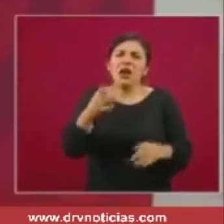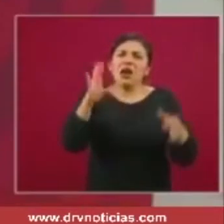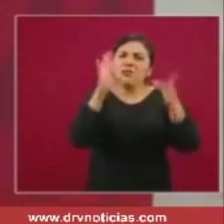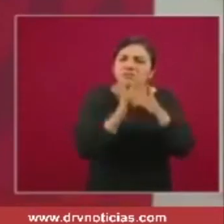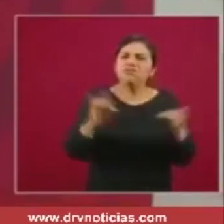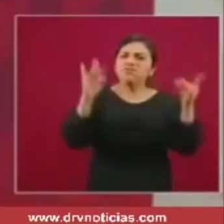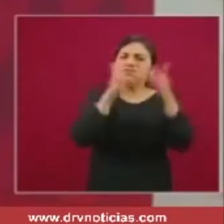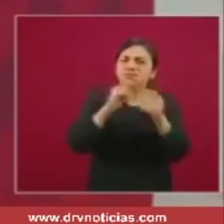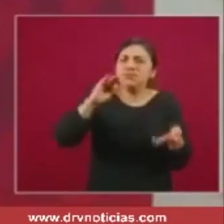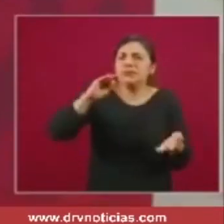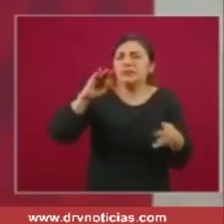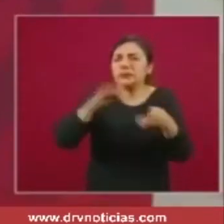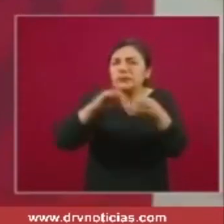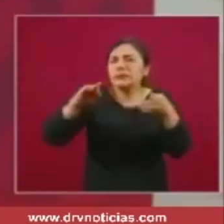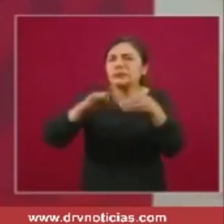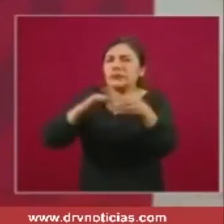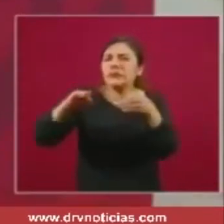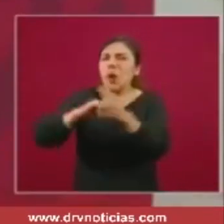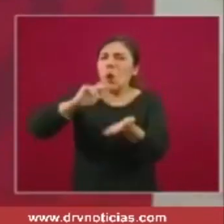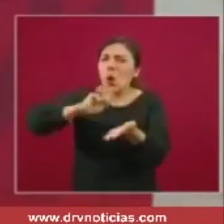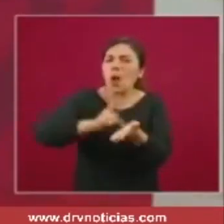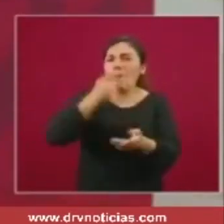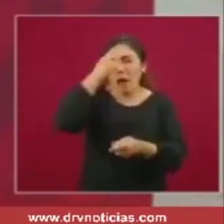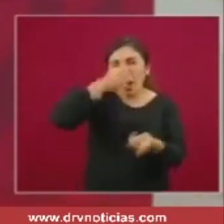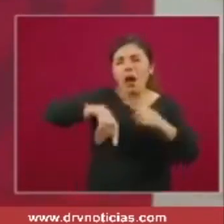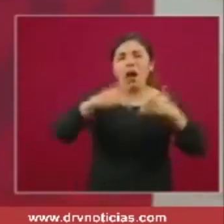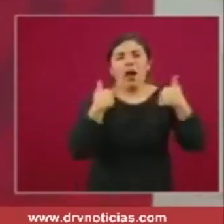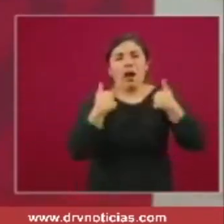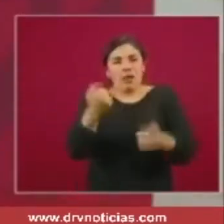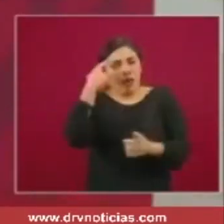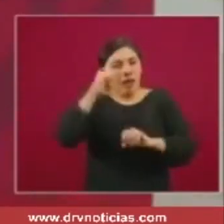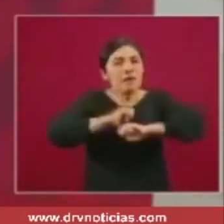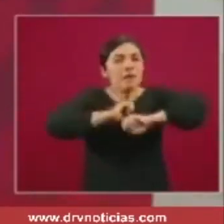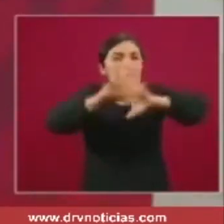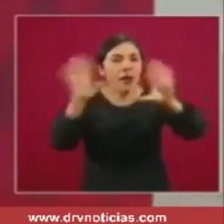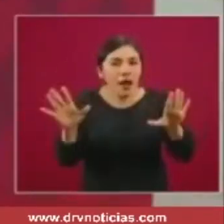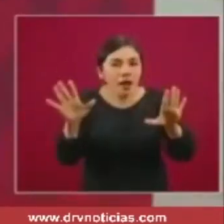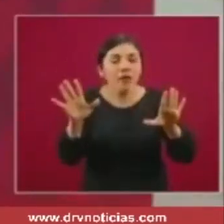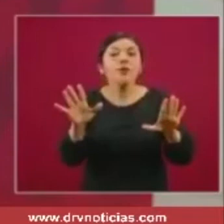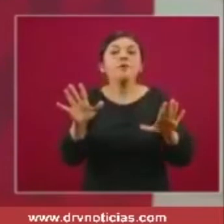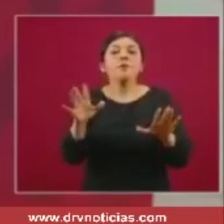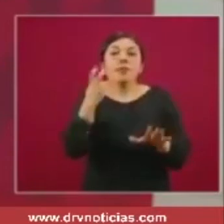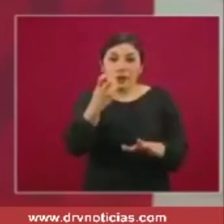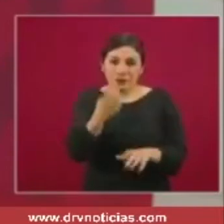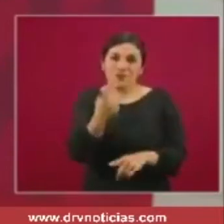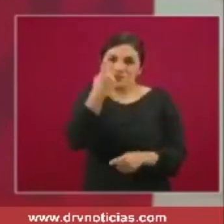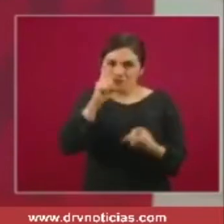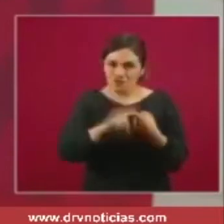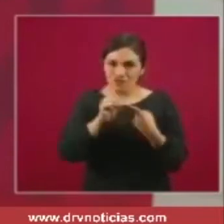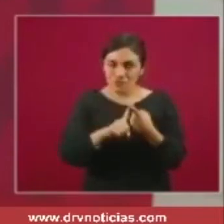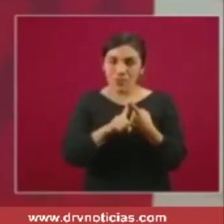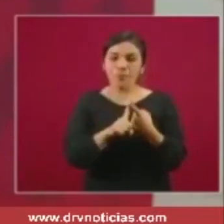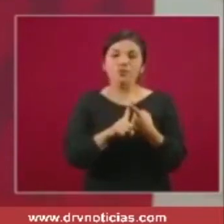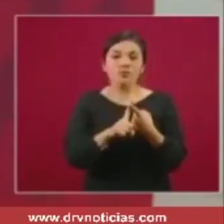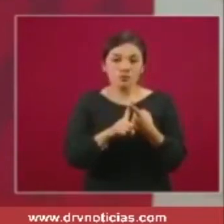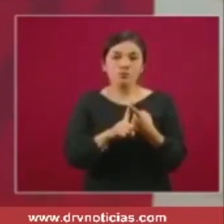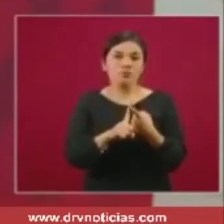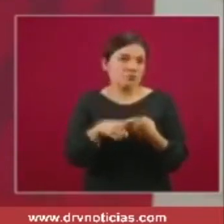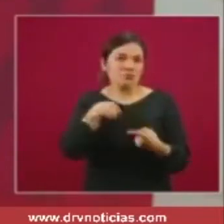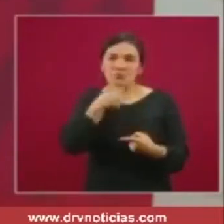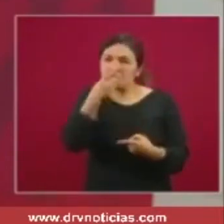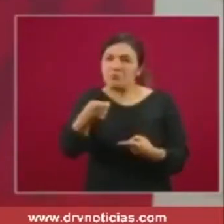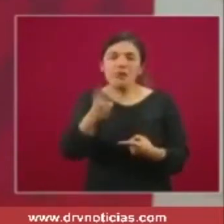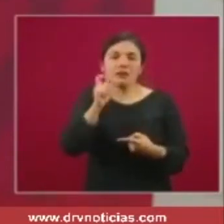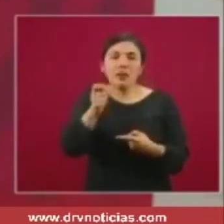desarticulación de información y estadísticas, los estados toman las decisiones a